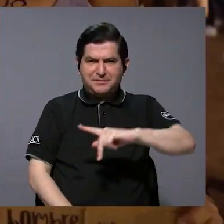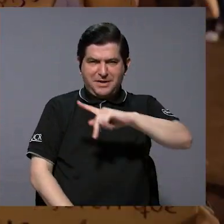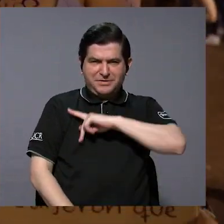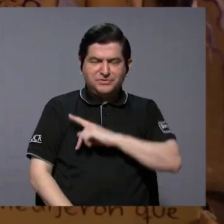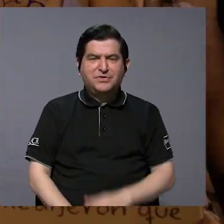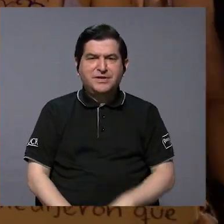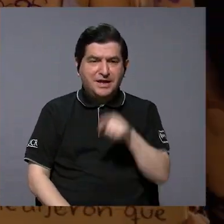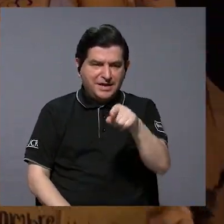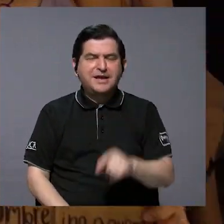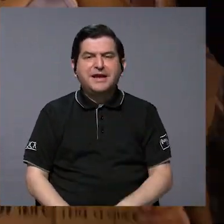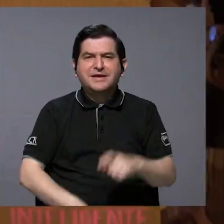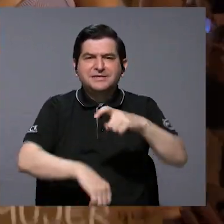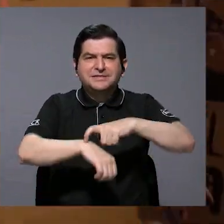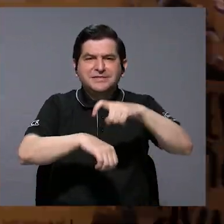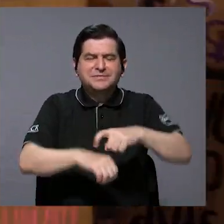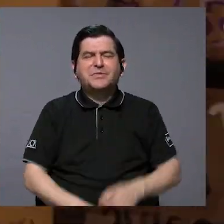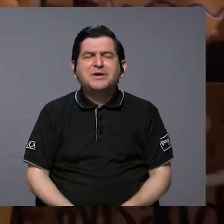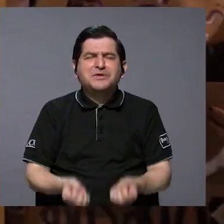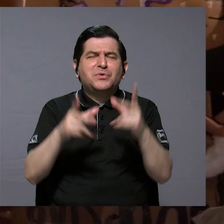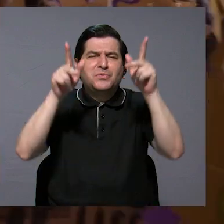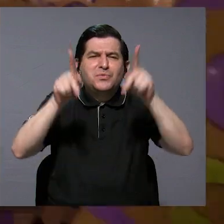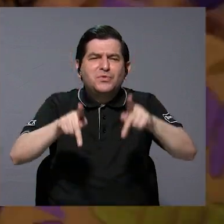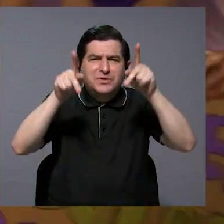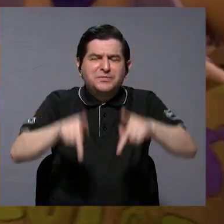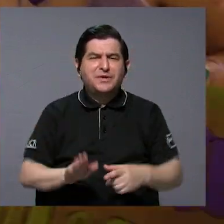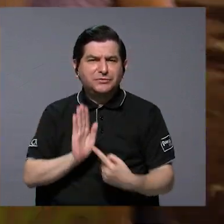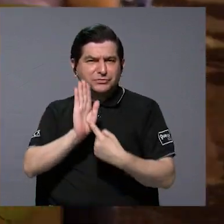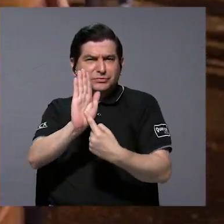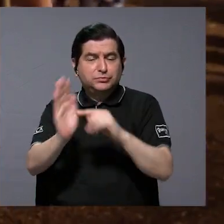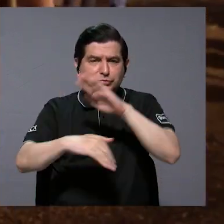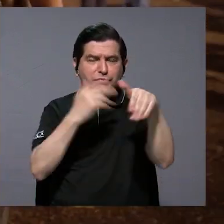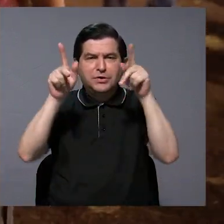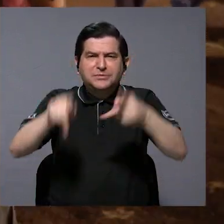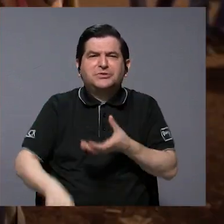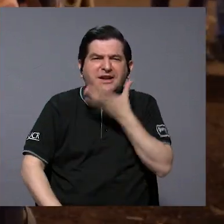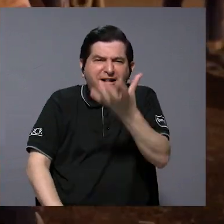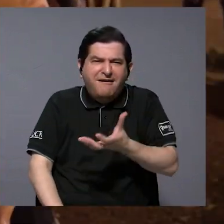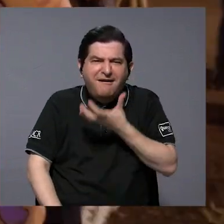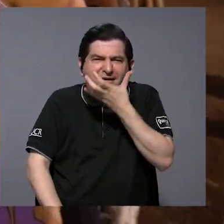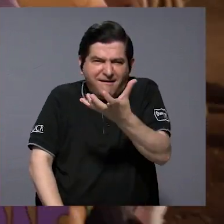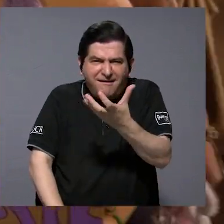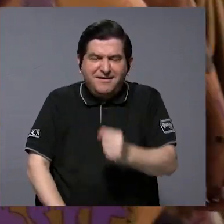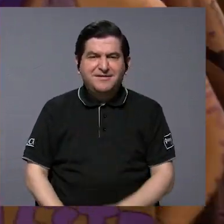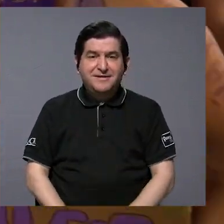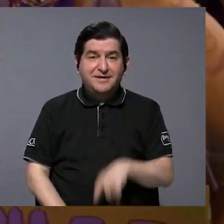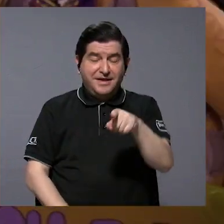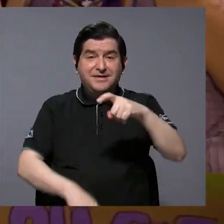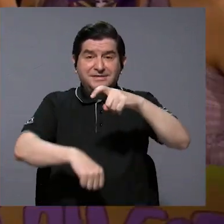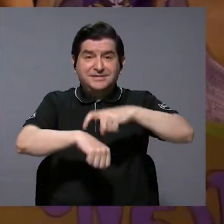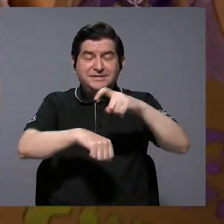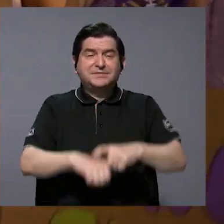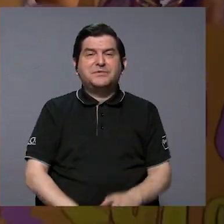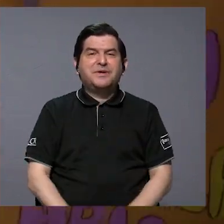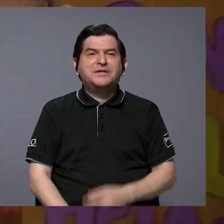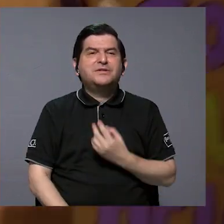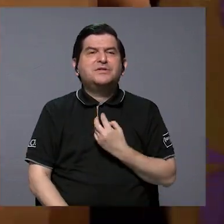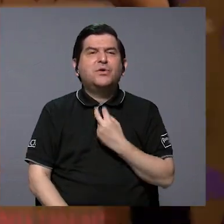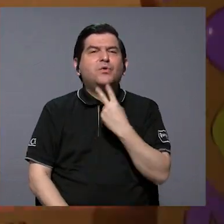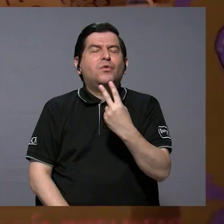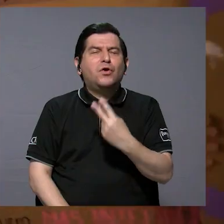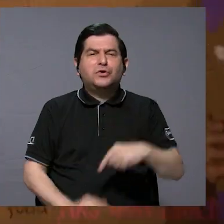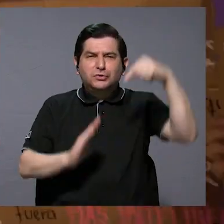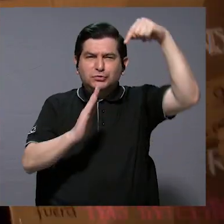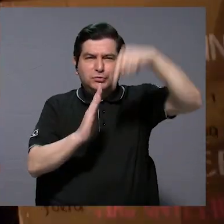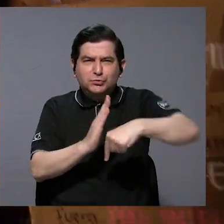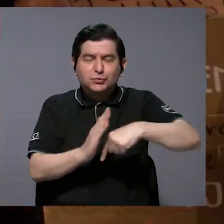consignas personales, se iban abriendo paso en ese mar de gente, esa imagen, y todo el mundo gritando, además ese estallido de